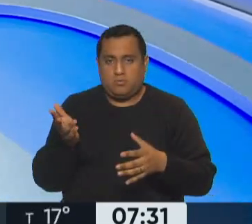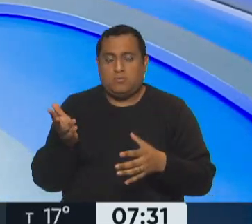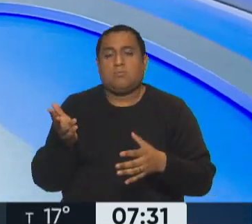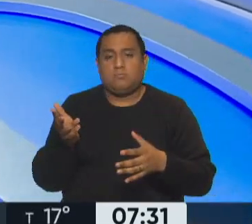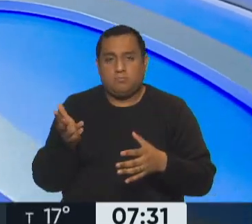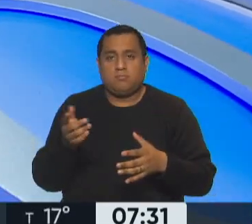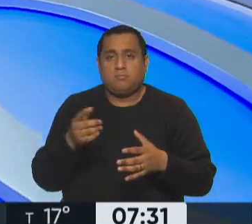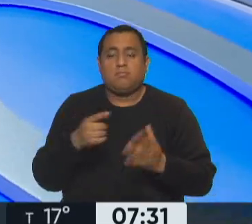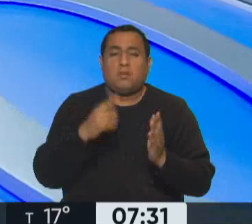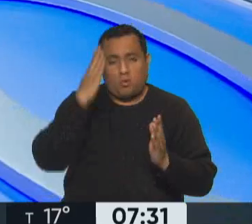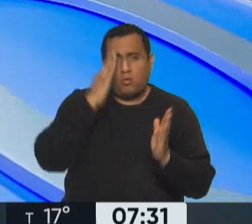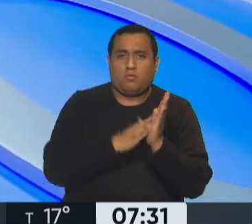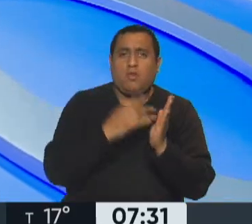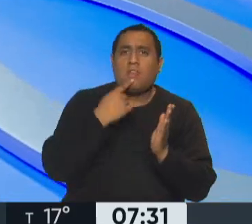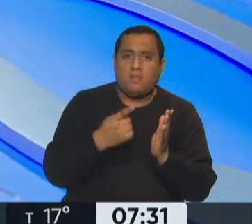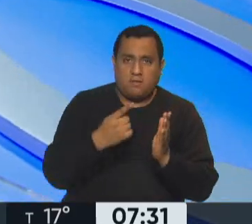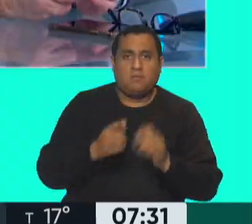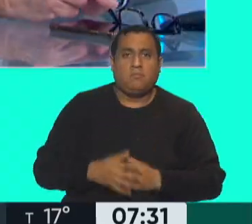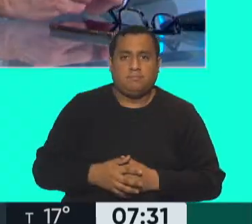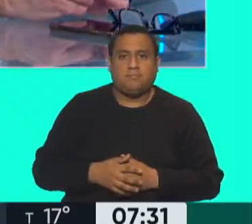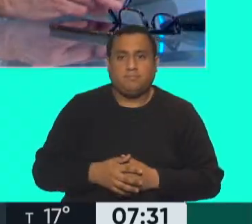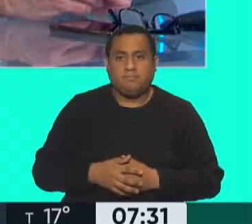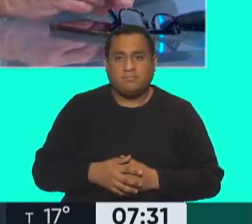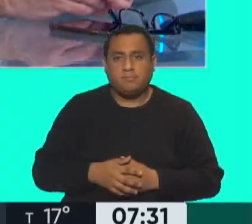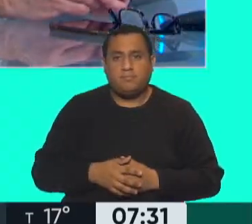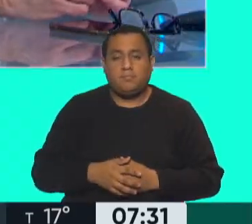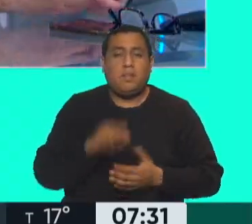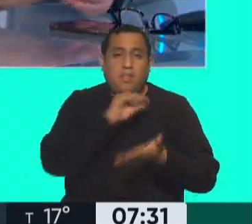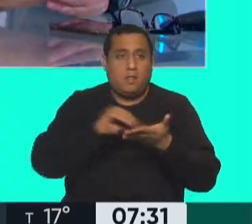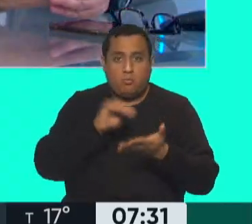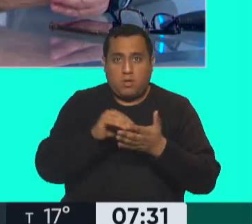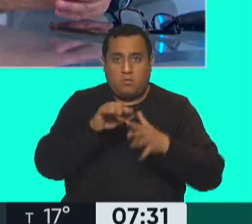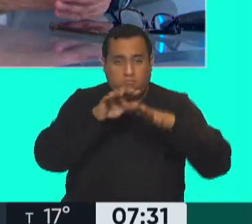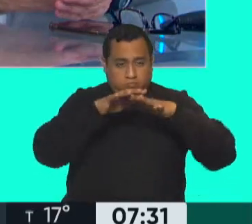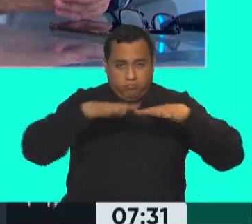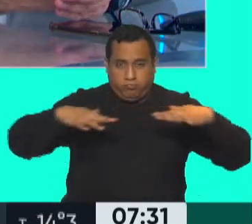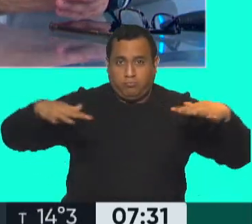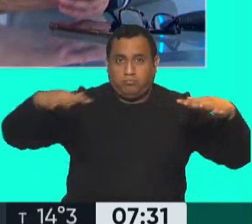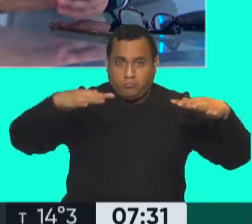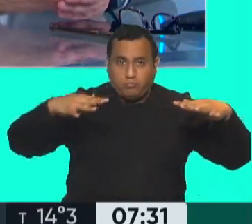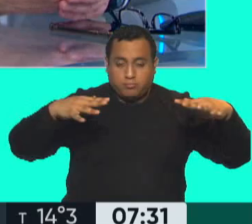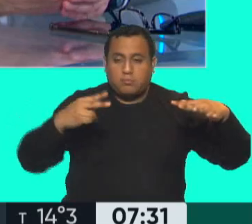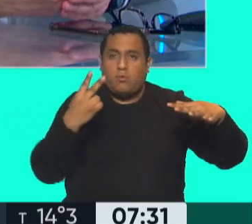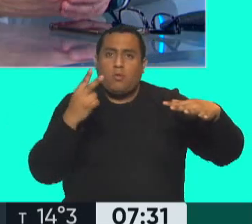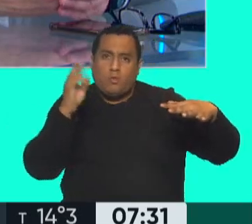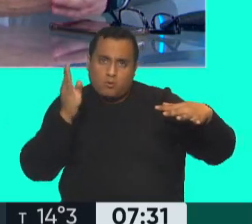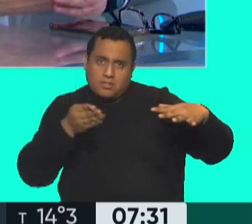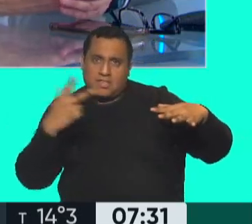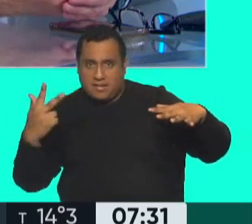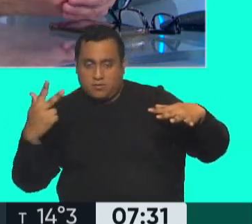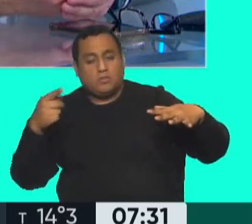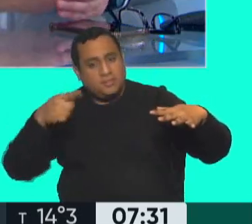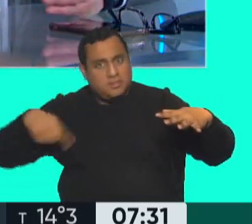de la constitución habla de dos tercios de los diputados de la totalidad del cuerpo es decir que es un número